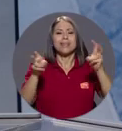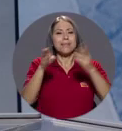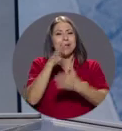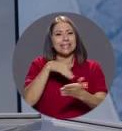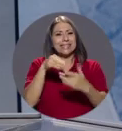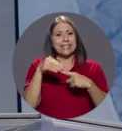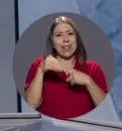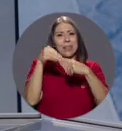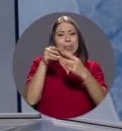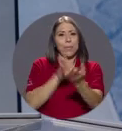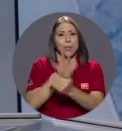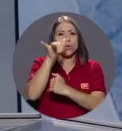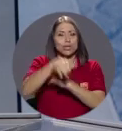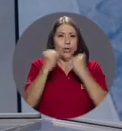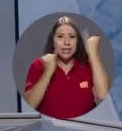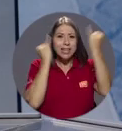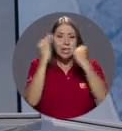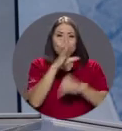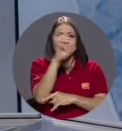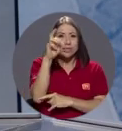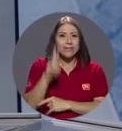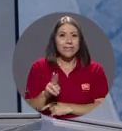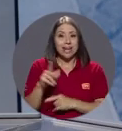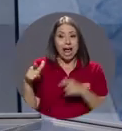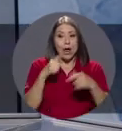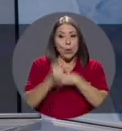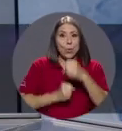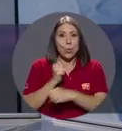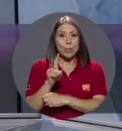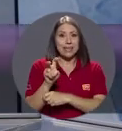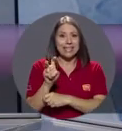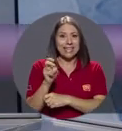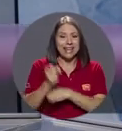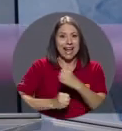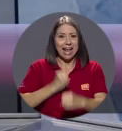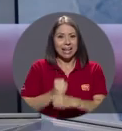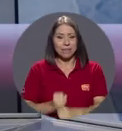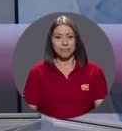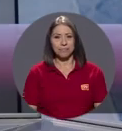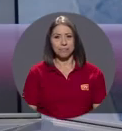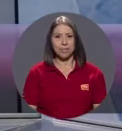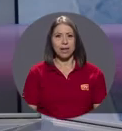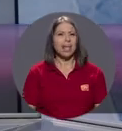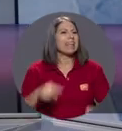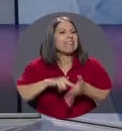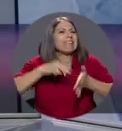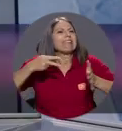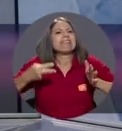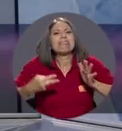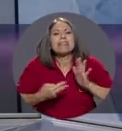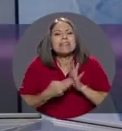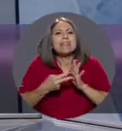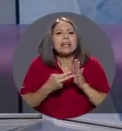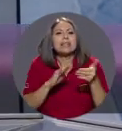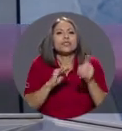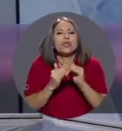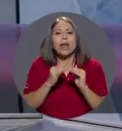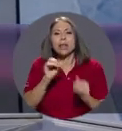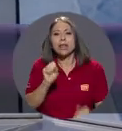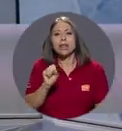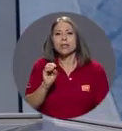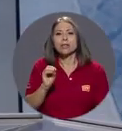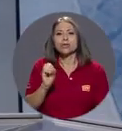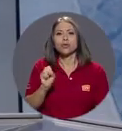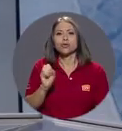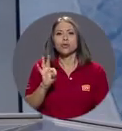tema central en el proyecto de Diario Costa Rica Bicentenaria. Ahora, ¿qué entendemos exactamente